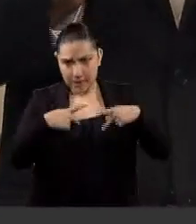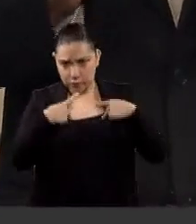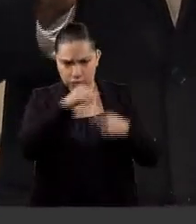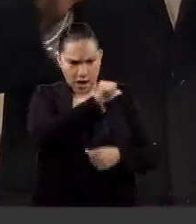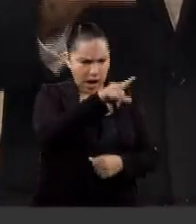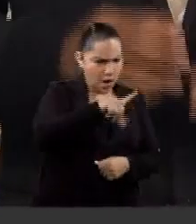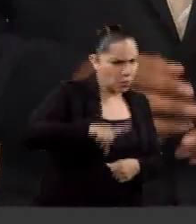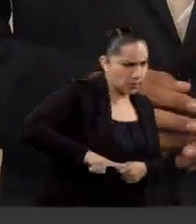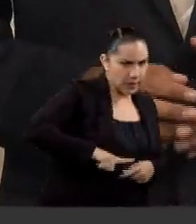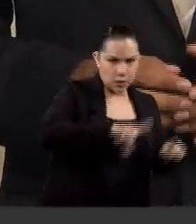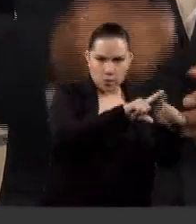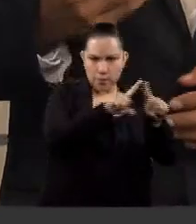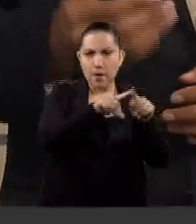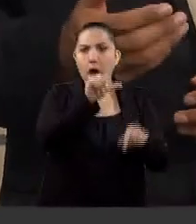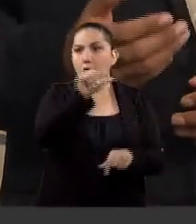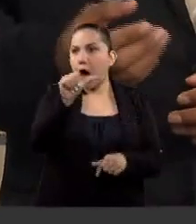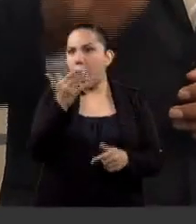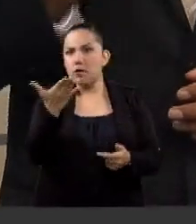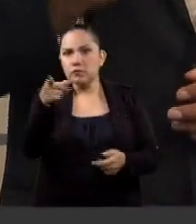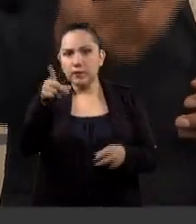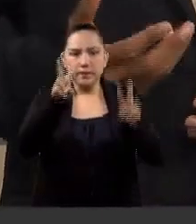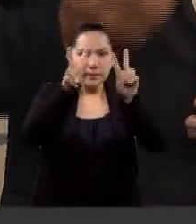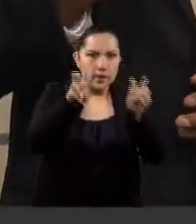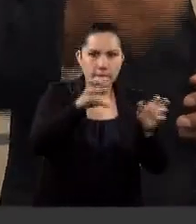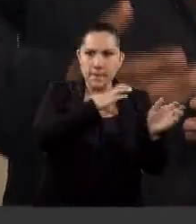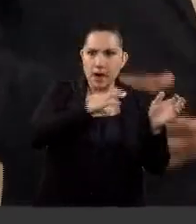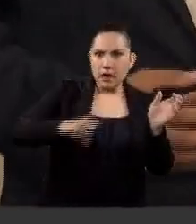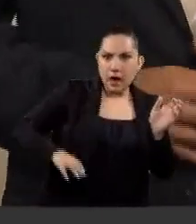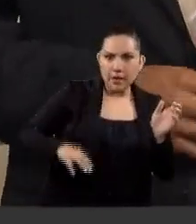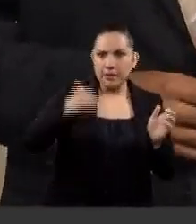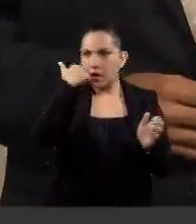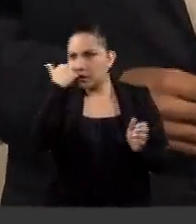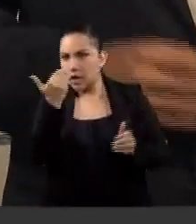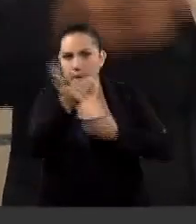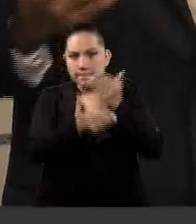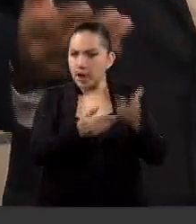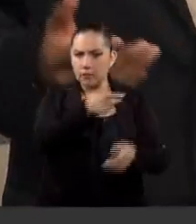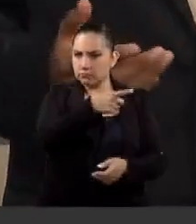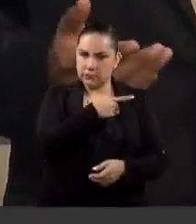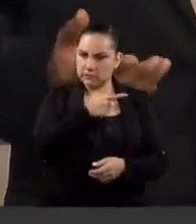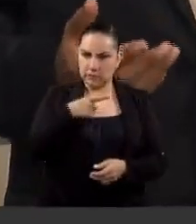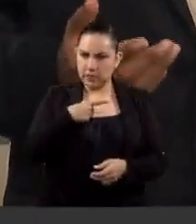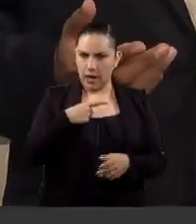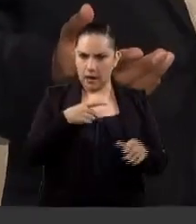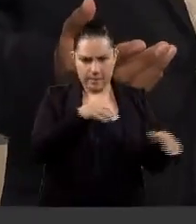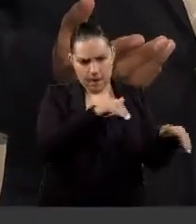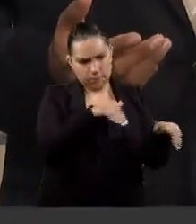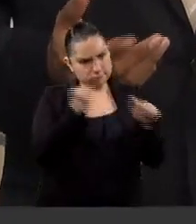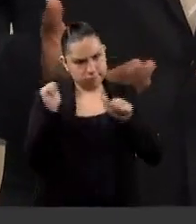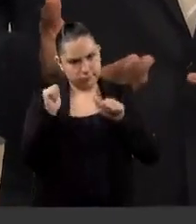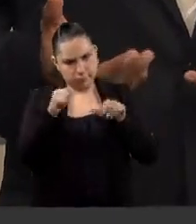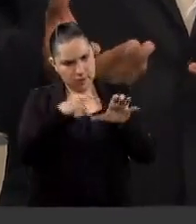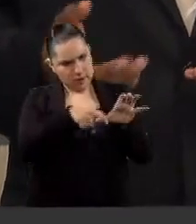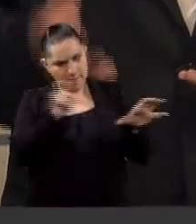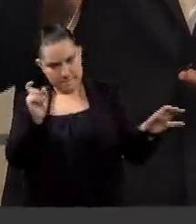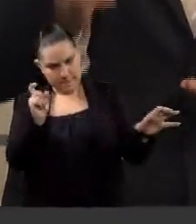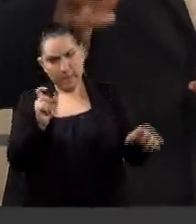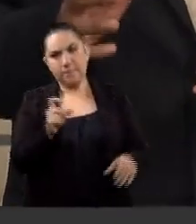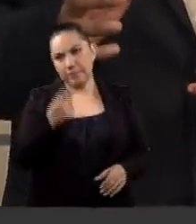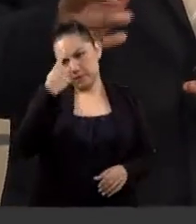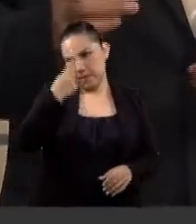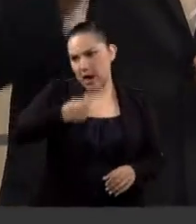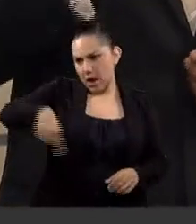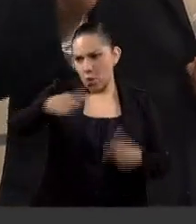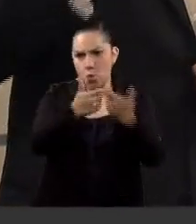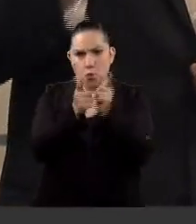cualquier forma que pueda implicar una vulneración a la equidad de estas contiendas en los institutos políticos advirtió que desde